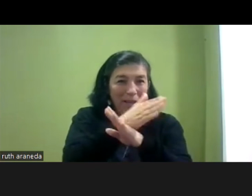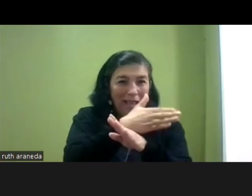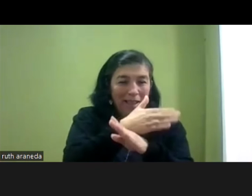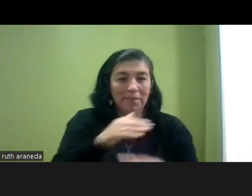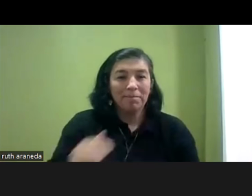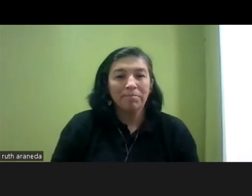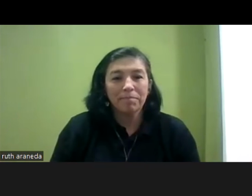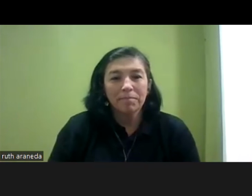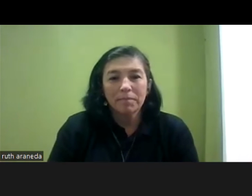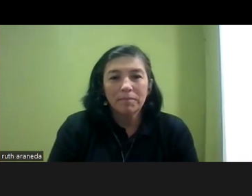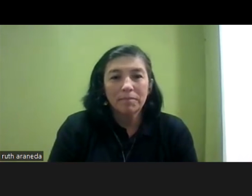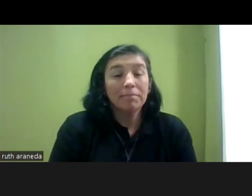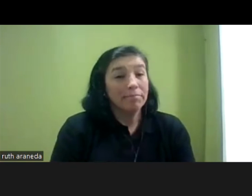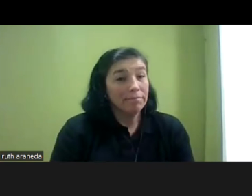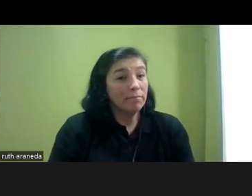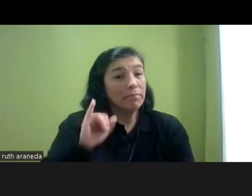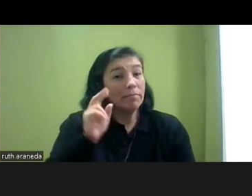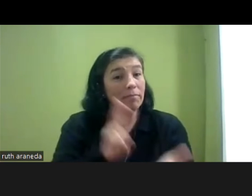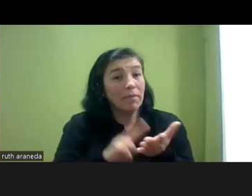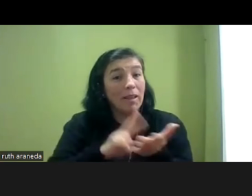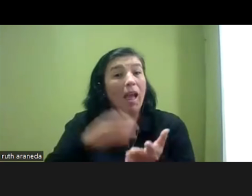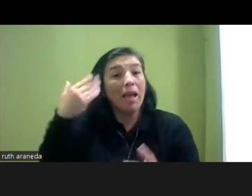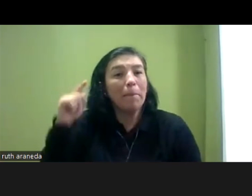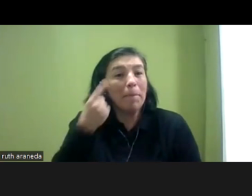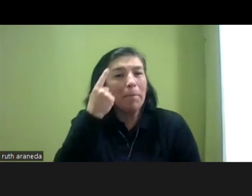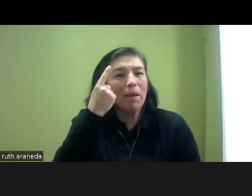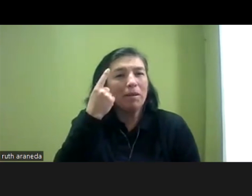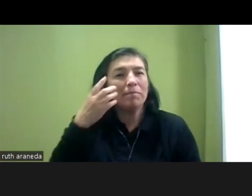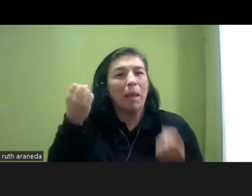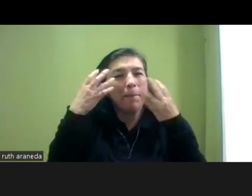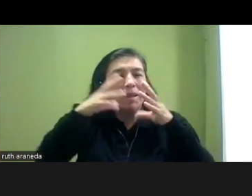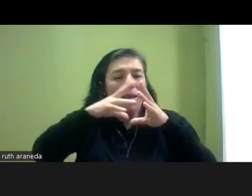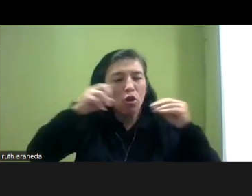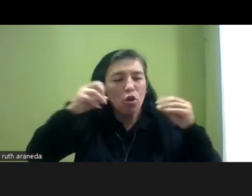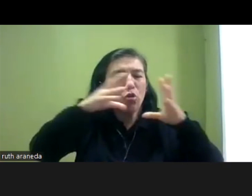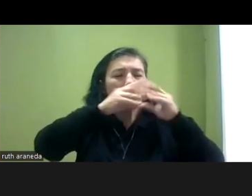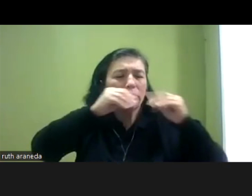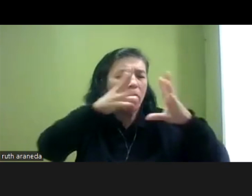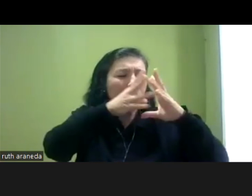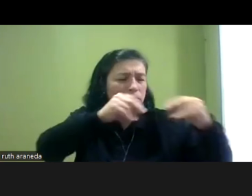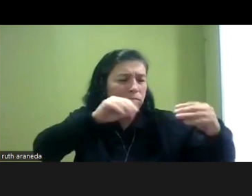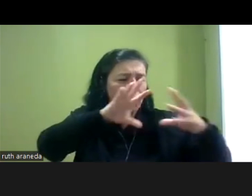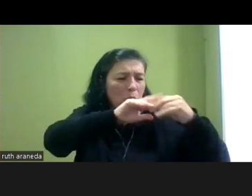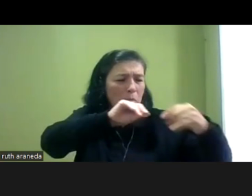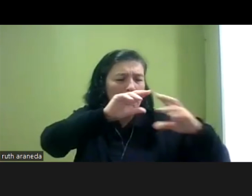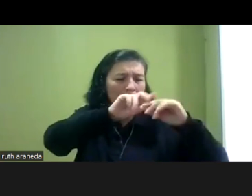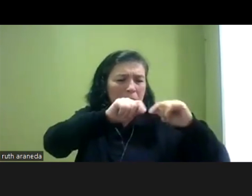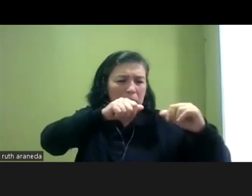incluso se aprende a hilar el algodón antes